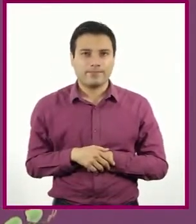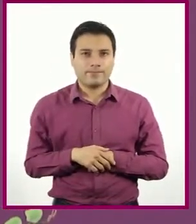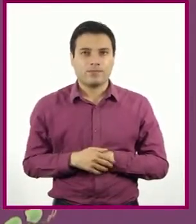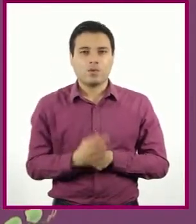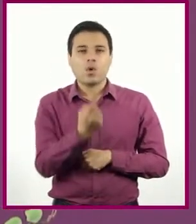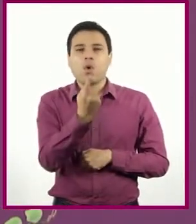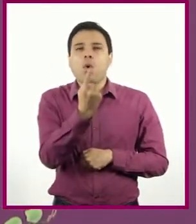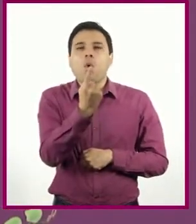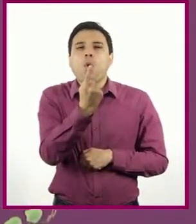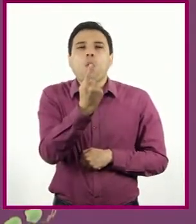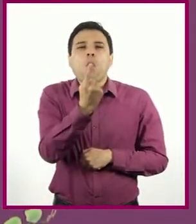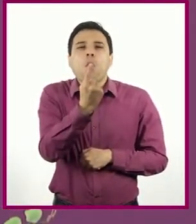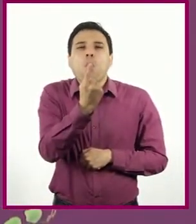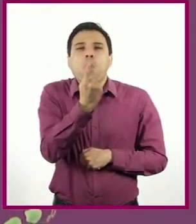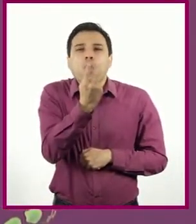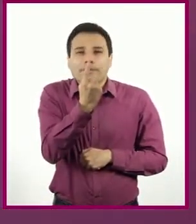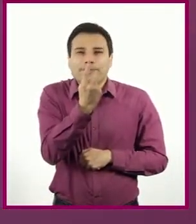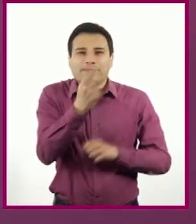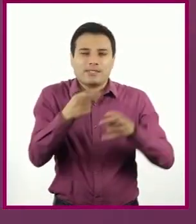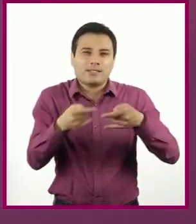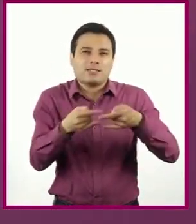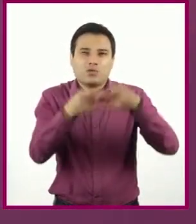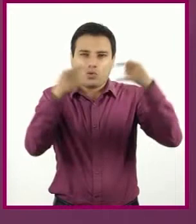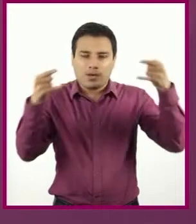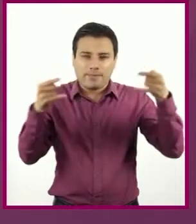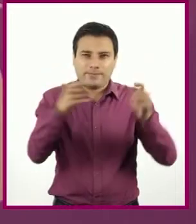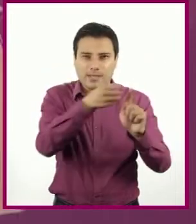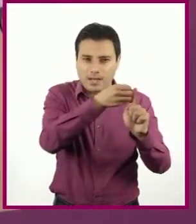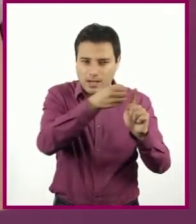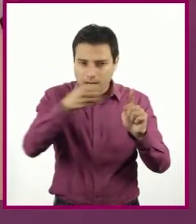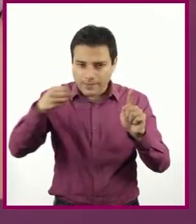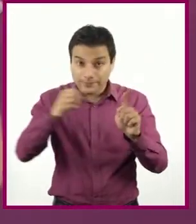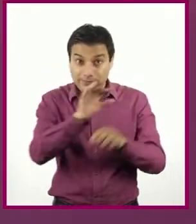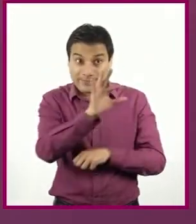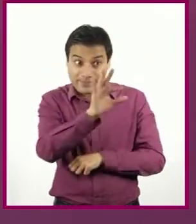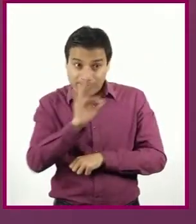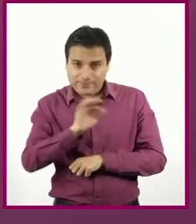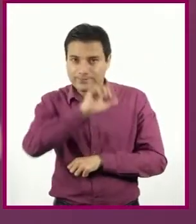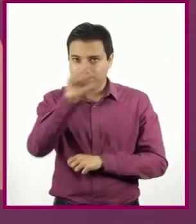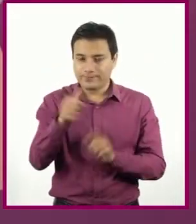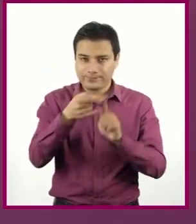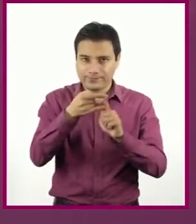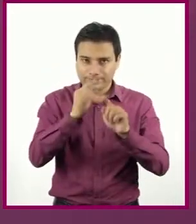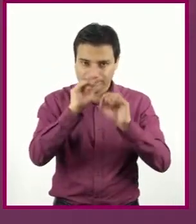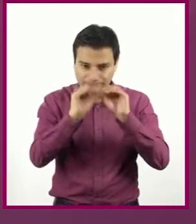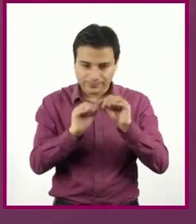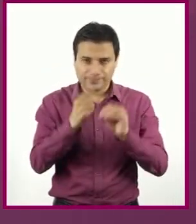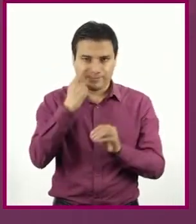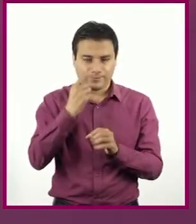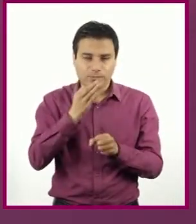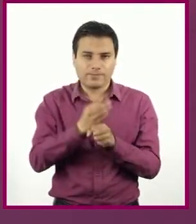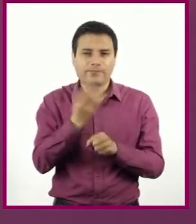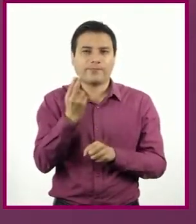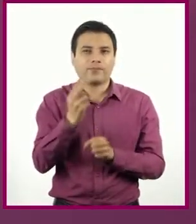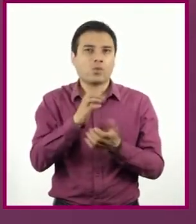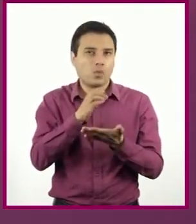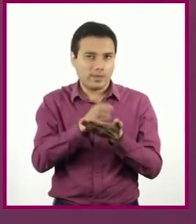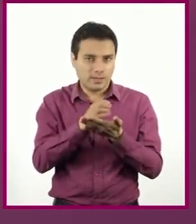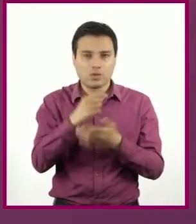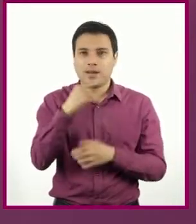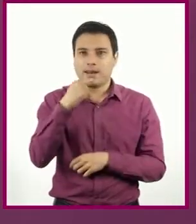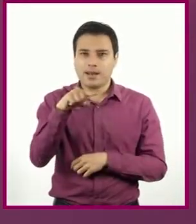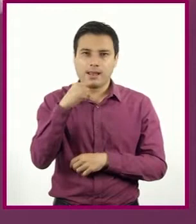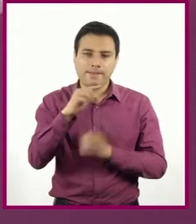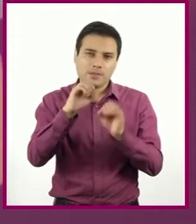de acción de una narración. Los materiales que van a necesitar para esta sesión son cuaderno y lápiz